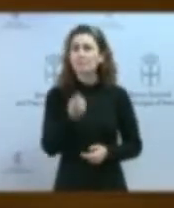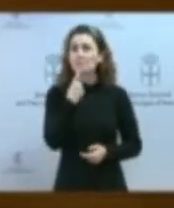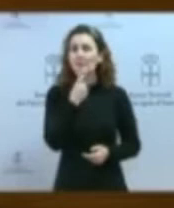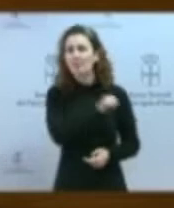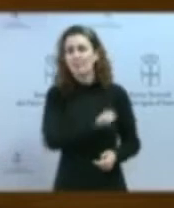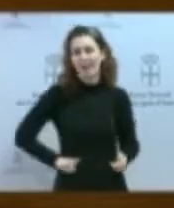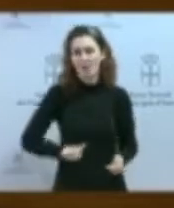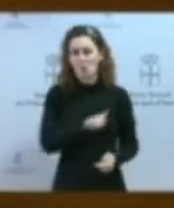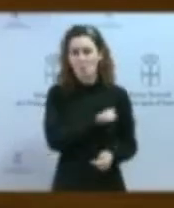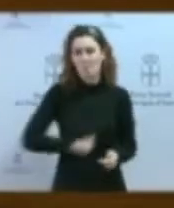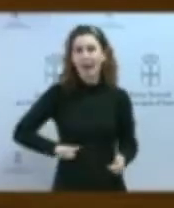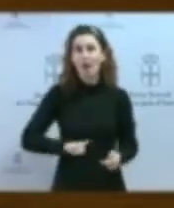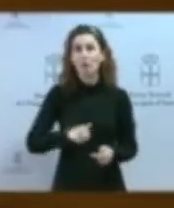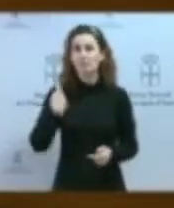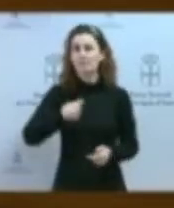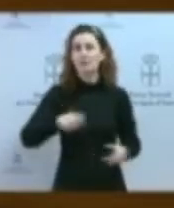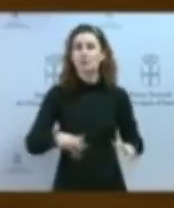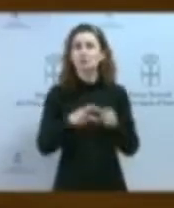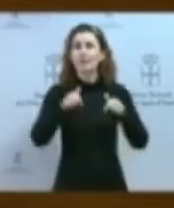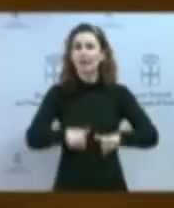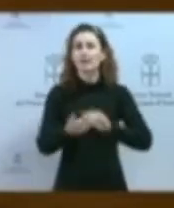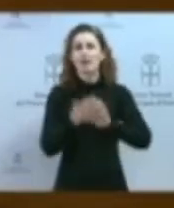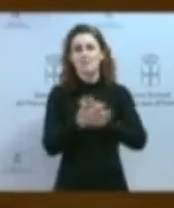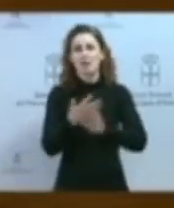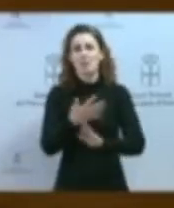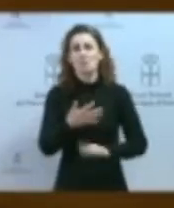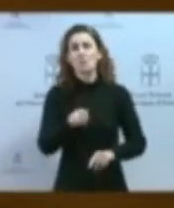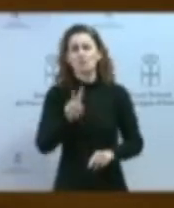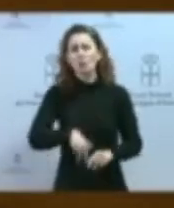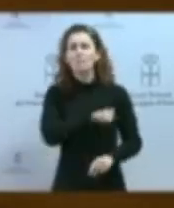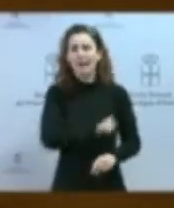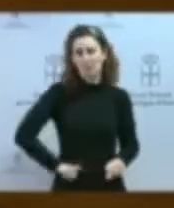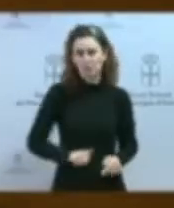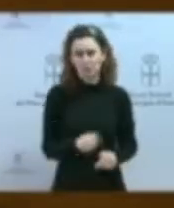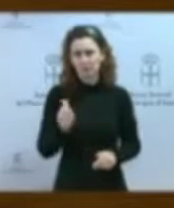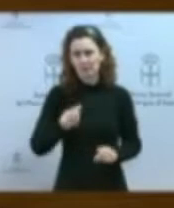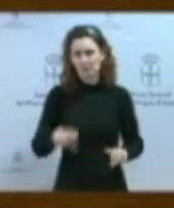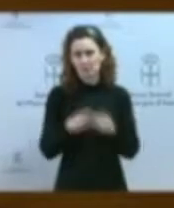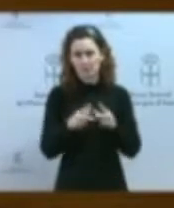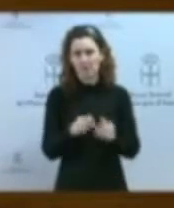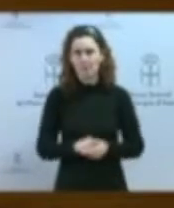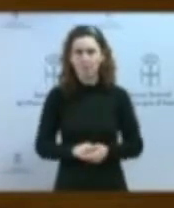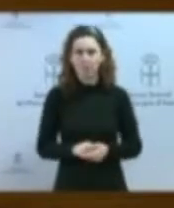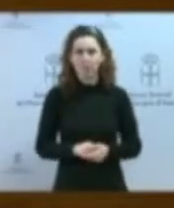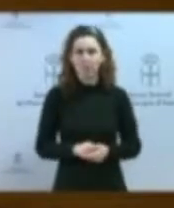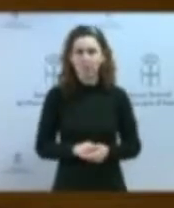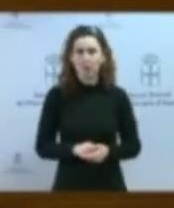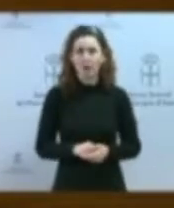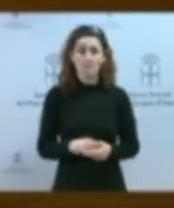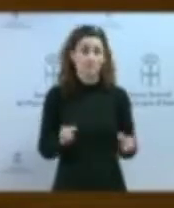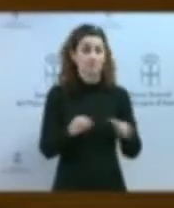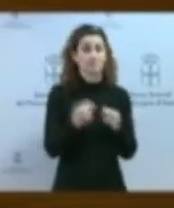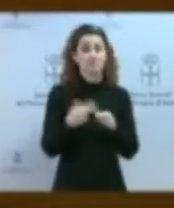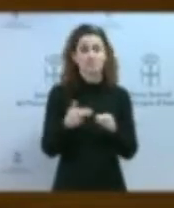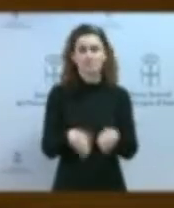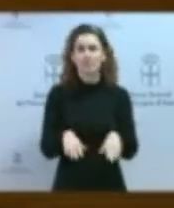en este Parlamento, que eran vagos las personas que percibían el salario social. También con partidos que les causa alergia a todo lo asturiano y se avergüenzan de